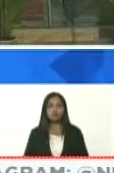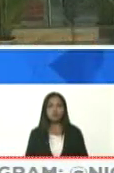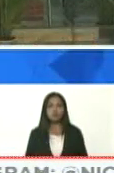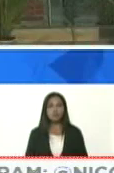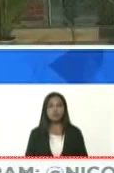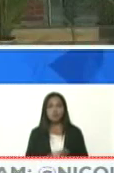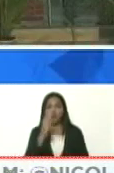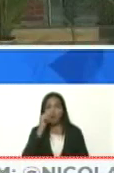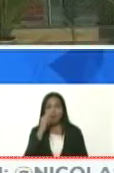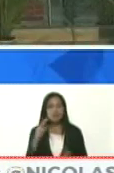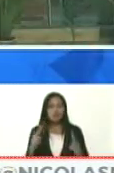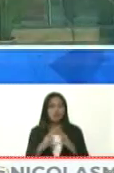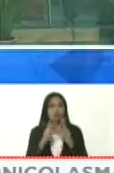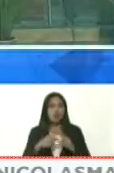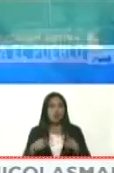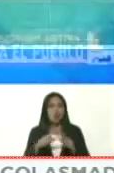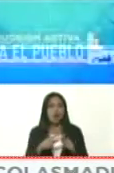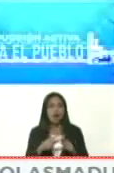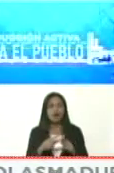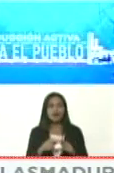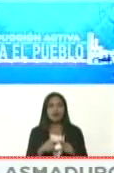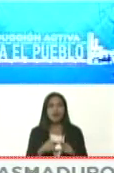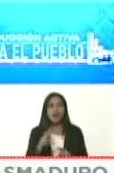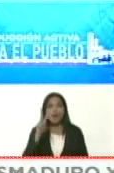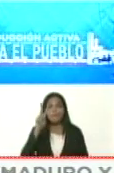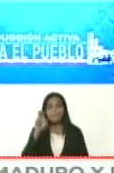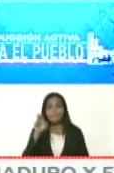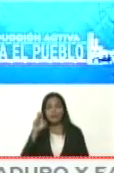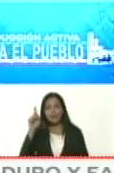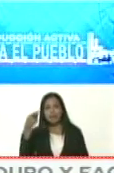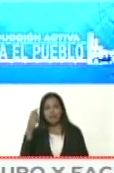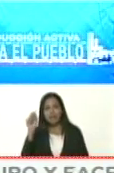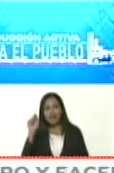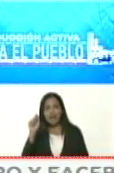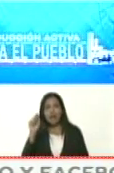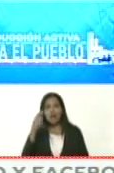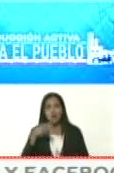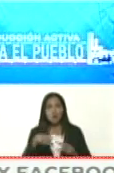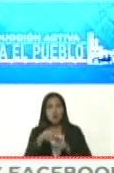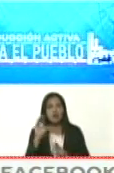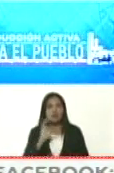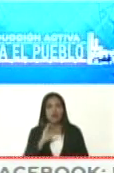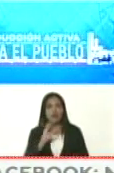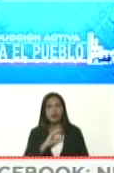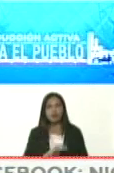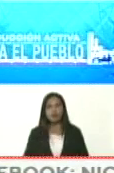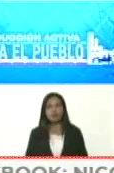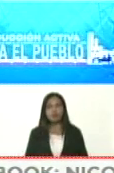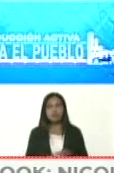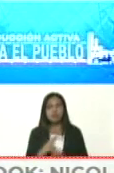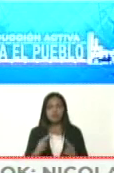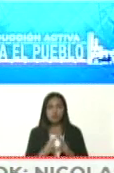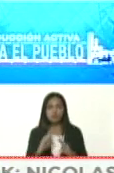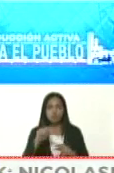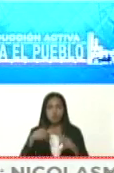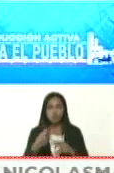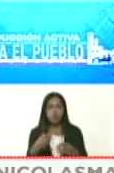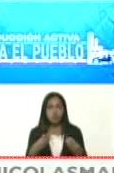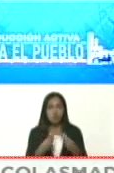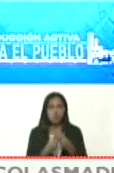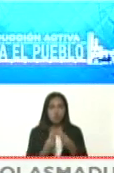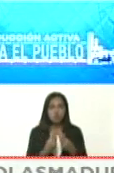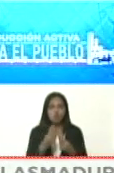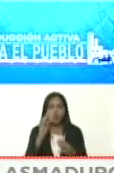se encuentra en La Vega, calle Libertador, parroquia La Vega, en Caracas. Allí va a proceder junto al